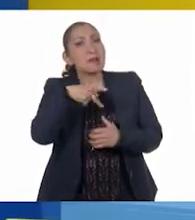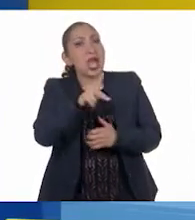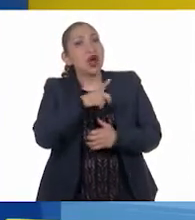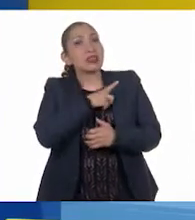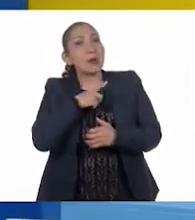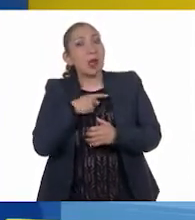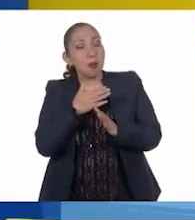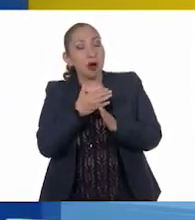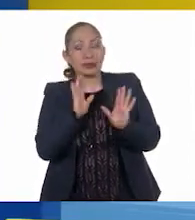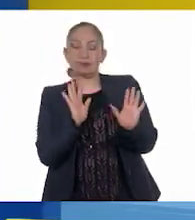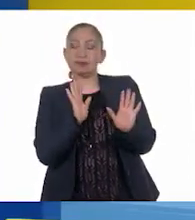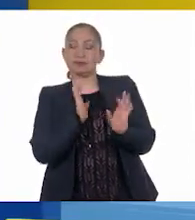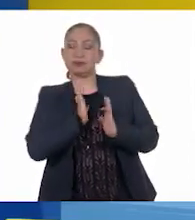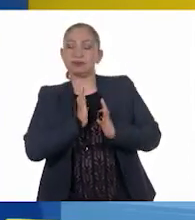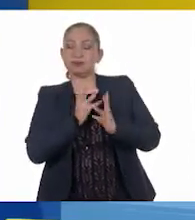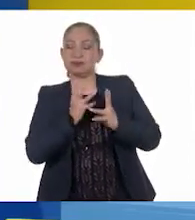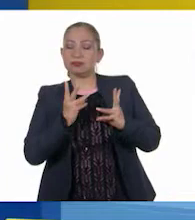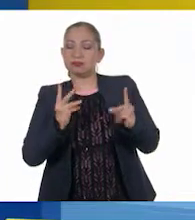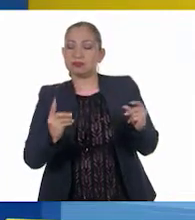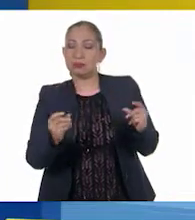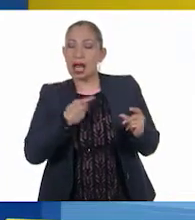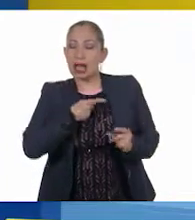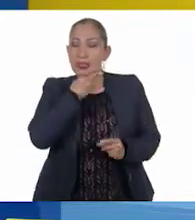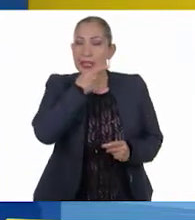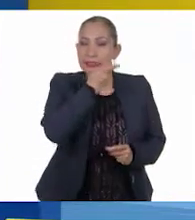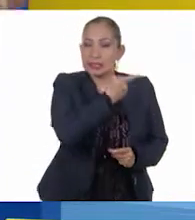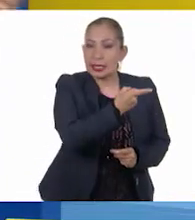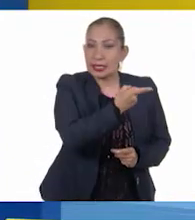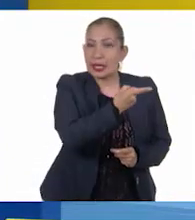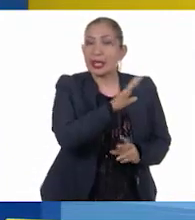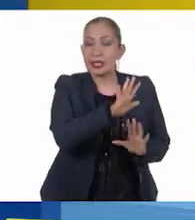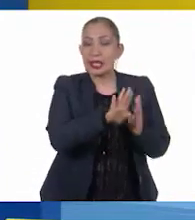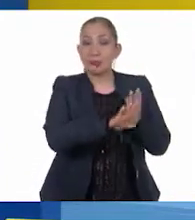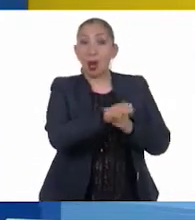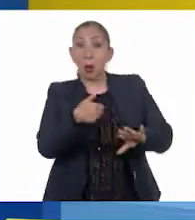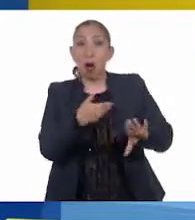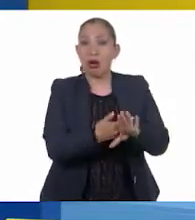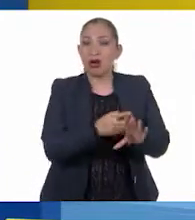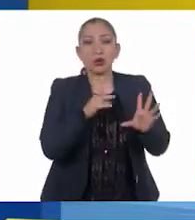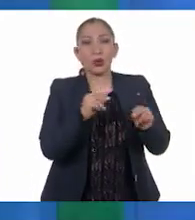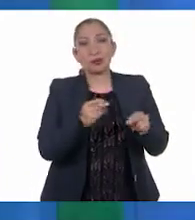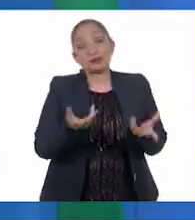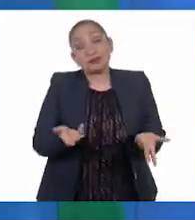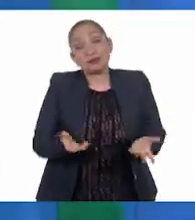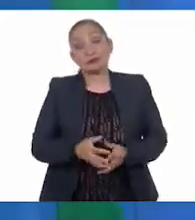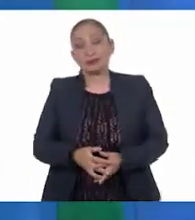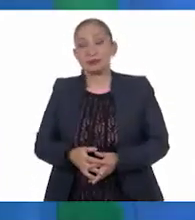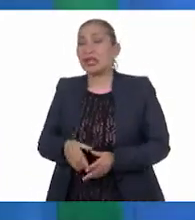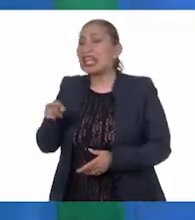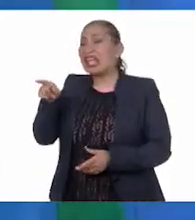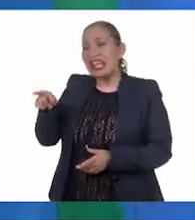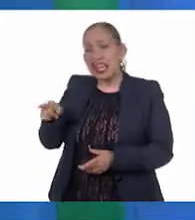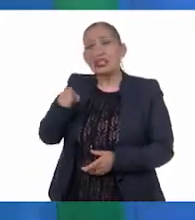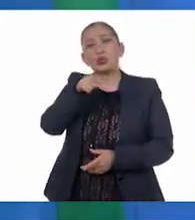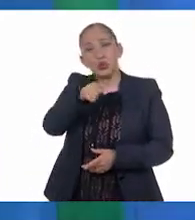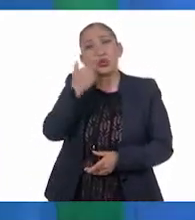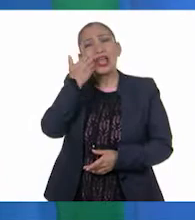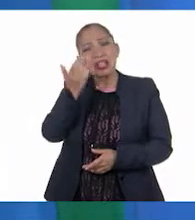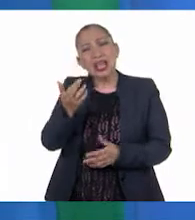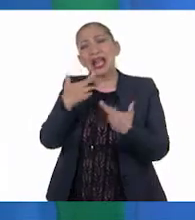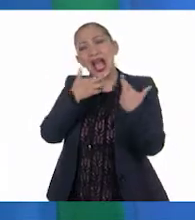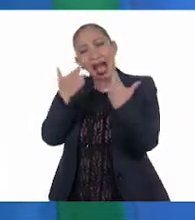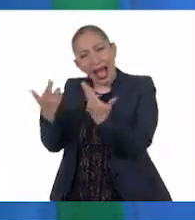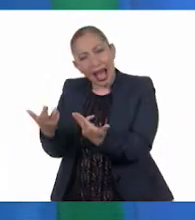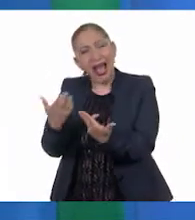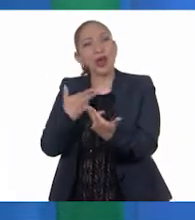antes de decirte algo para elegir bien sus palabras y así evitar herirte. Tus intenciones eran buenas, Lolo.